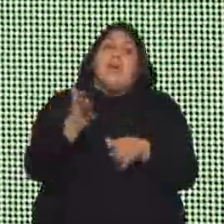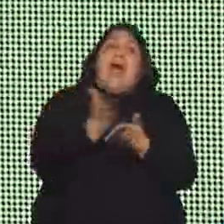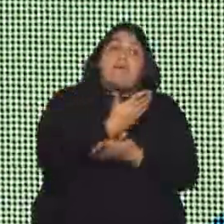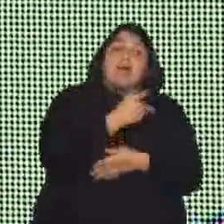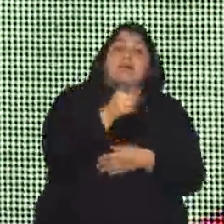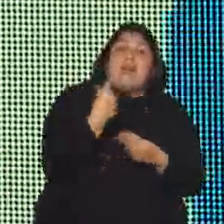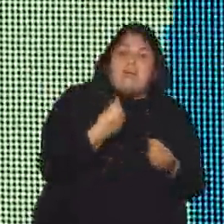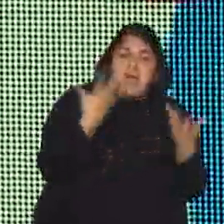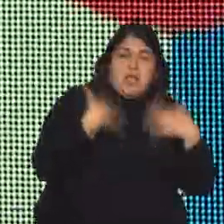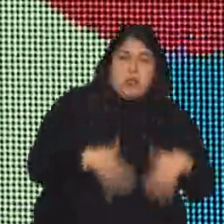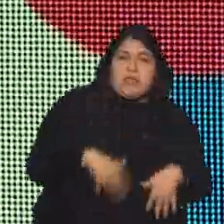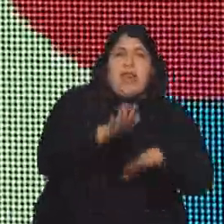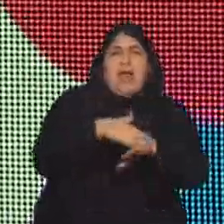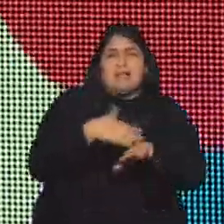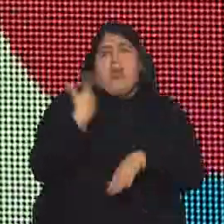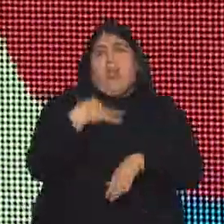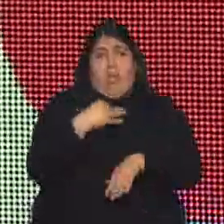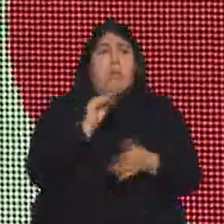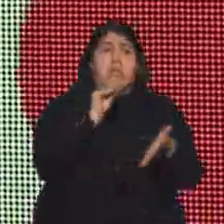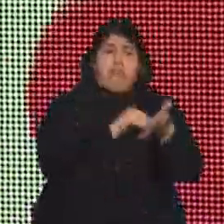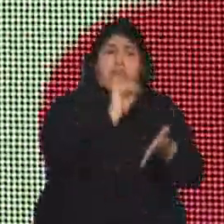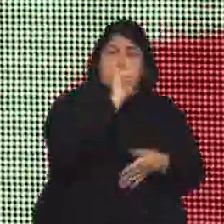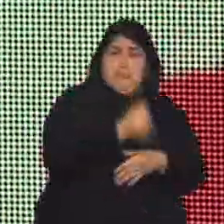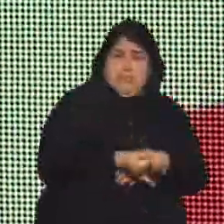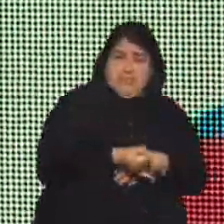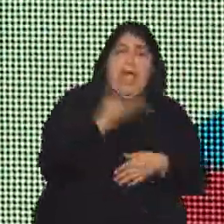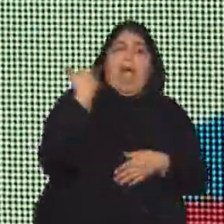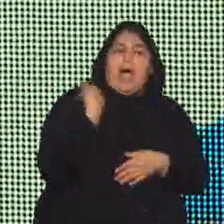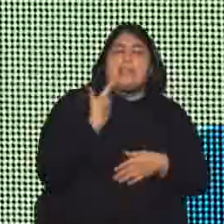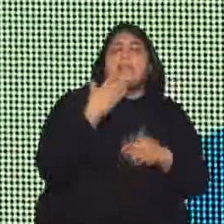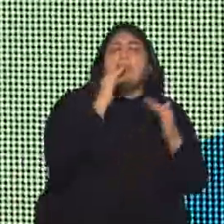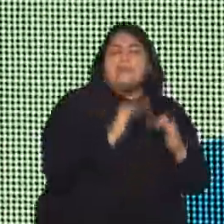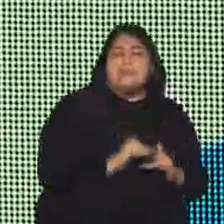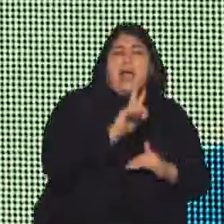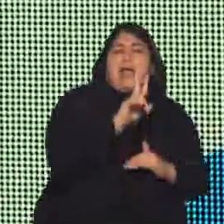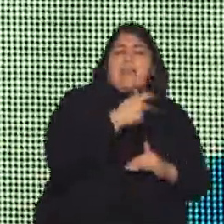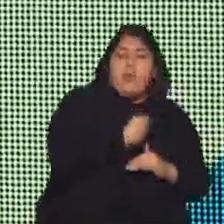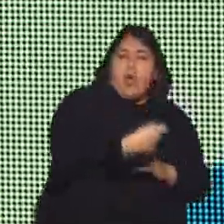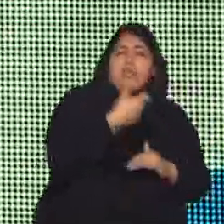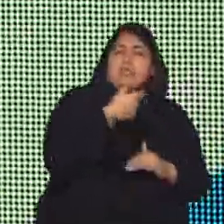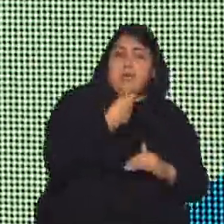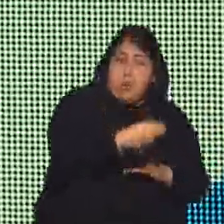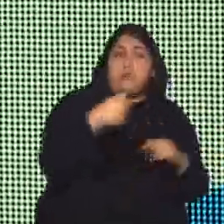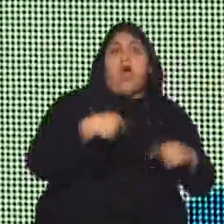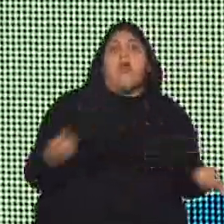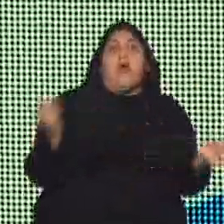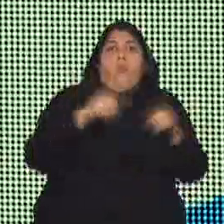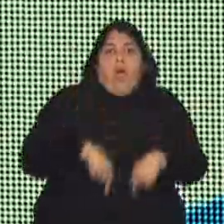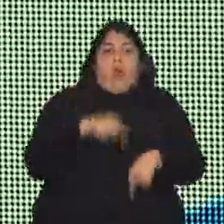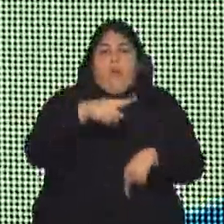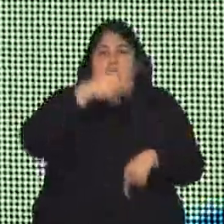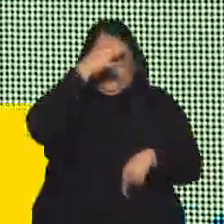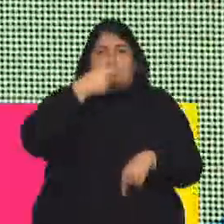pusieron indumentaria y calzado. Indumentaria y calzado lo habían rebajado al ahora 3 y ahora 6, volvió a la hora